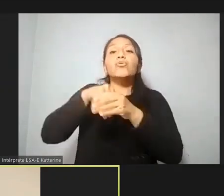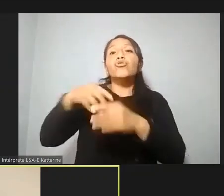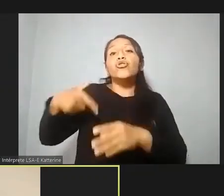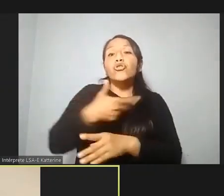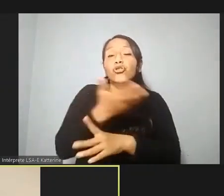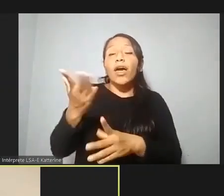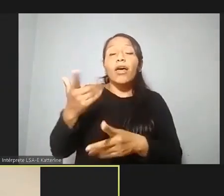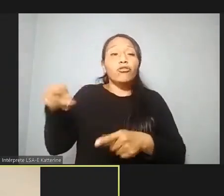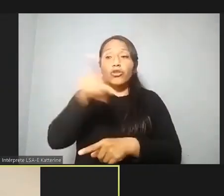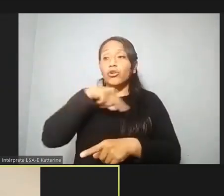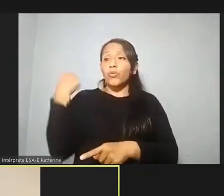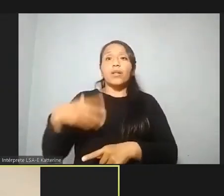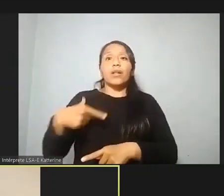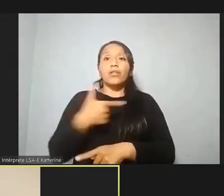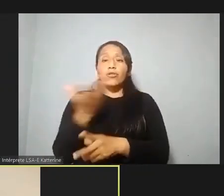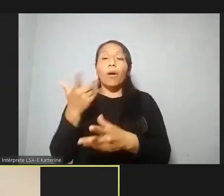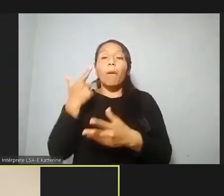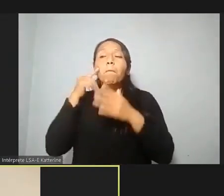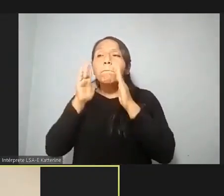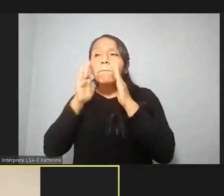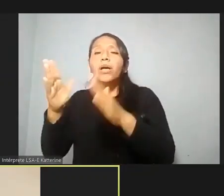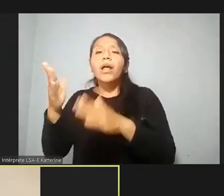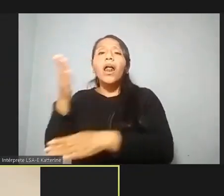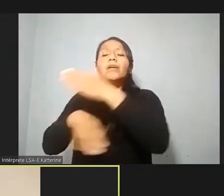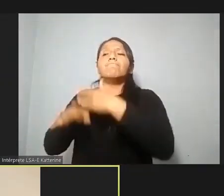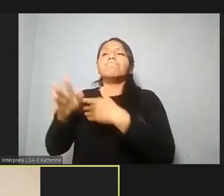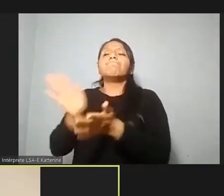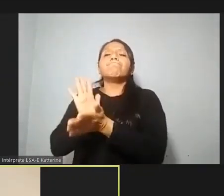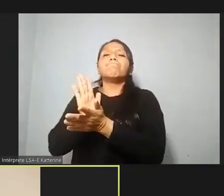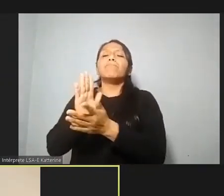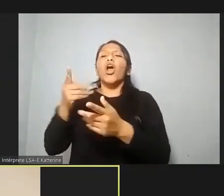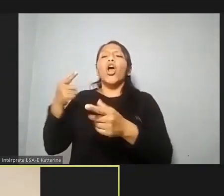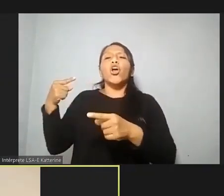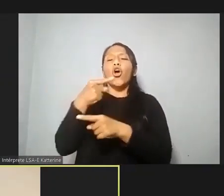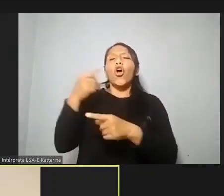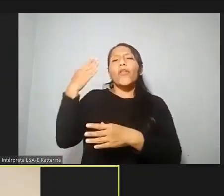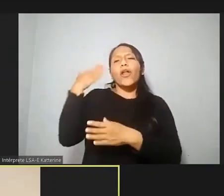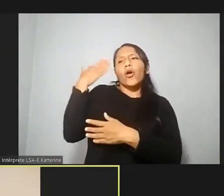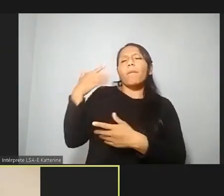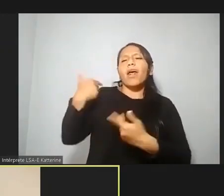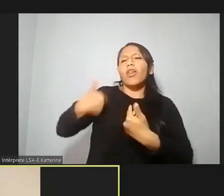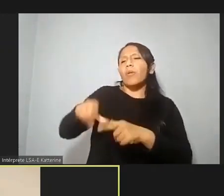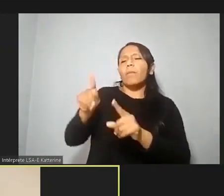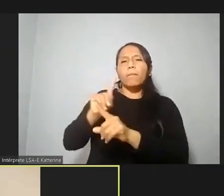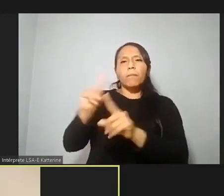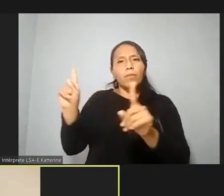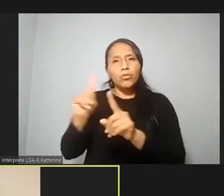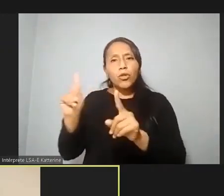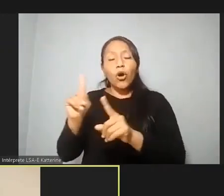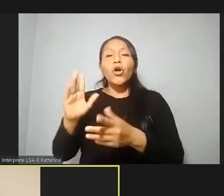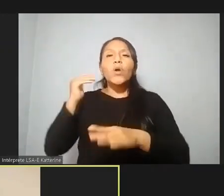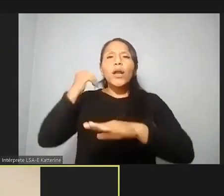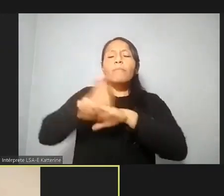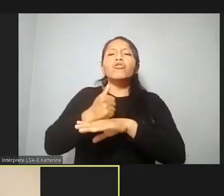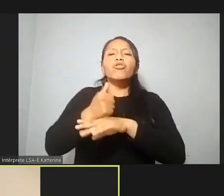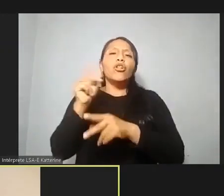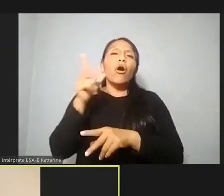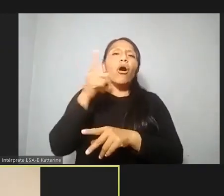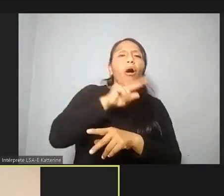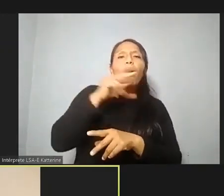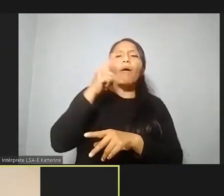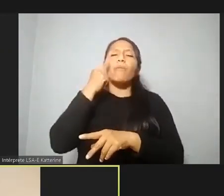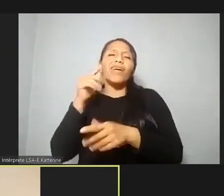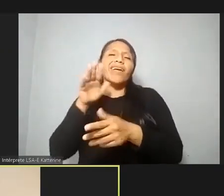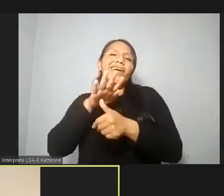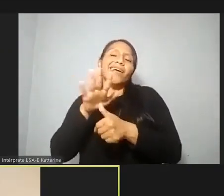sociedad pueda concebir a la discapacidad desde un anticapacitismo y antinormativismo. desde una postura no binaria, del género y